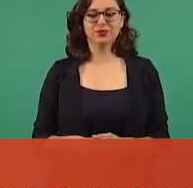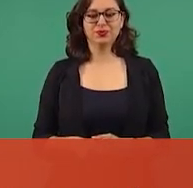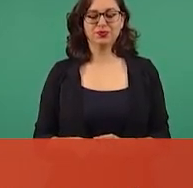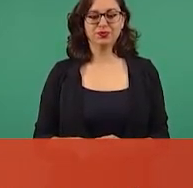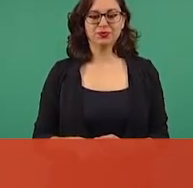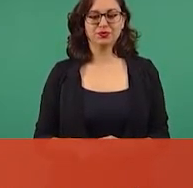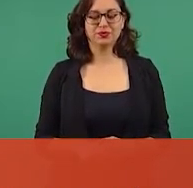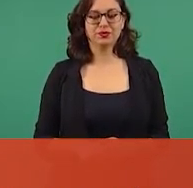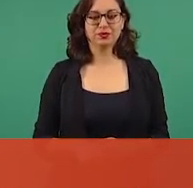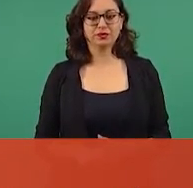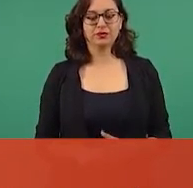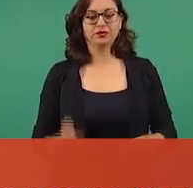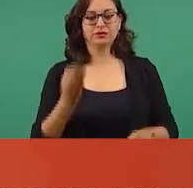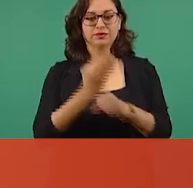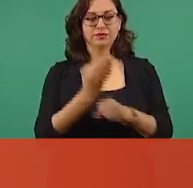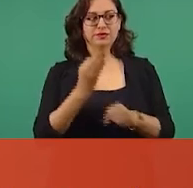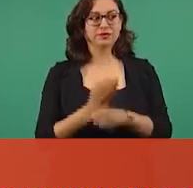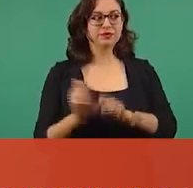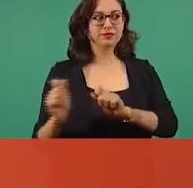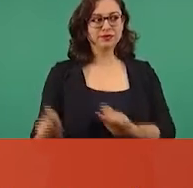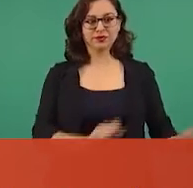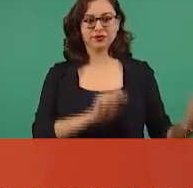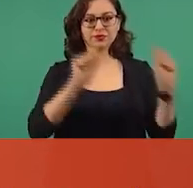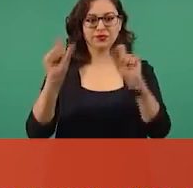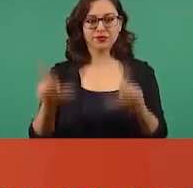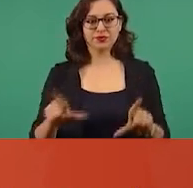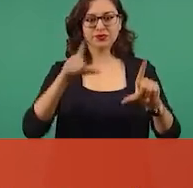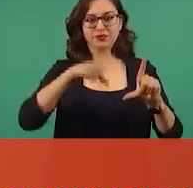a ver las gráficas.